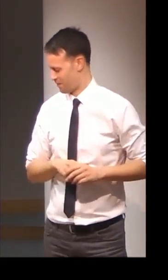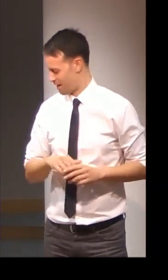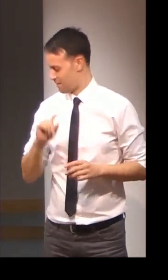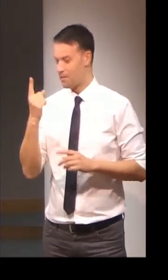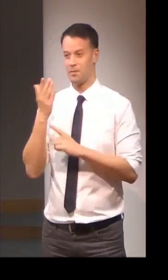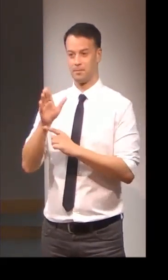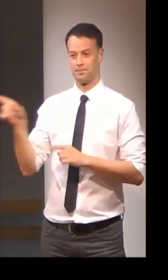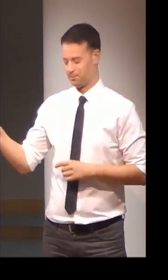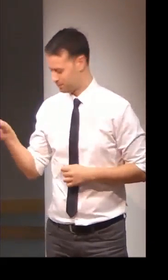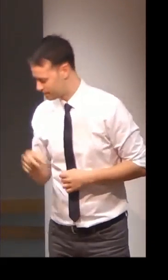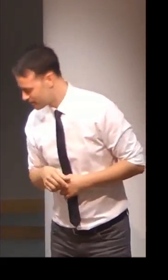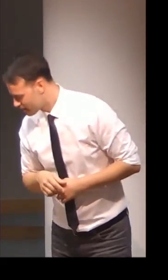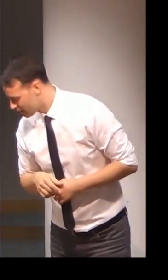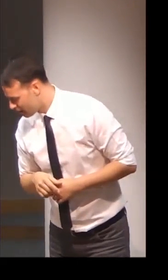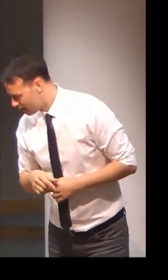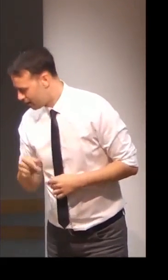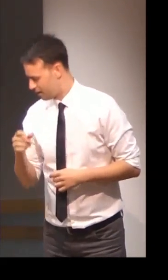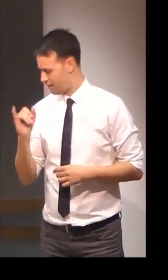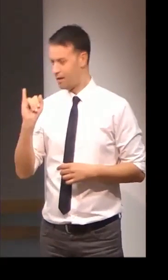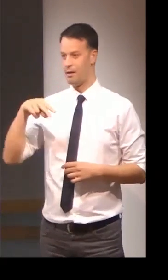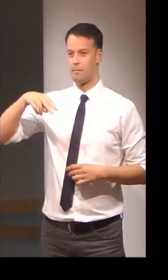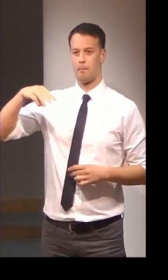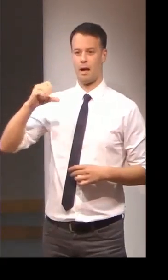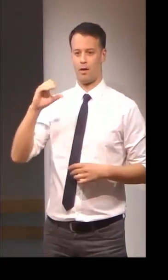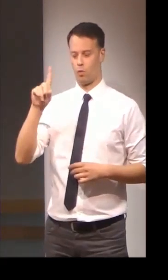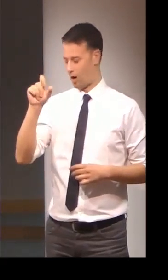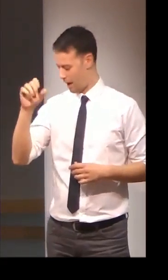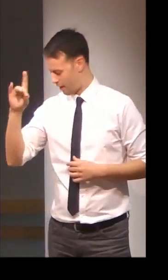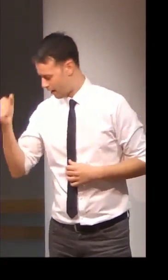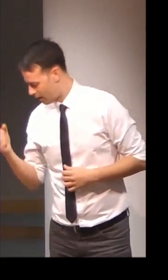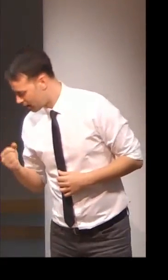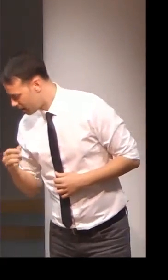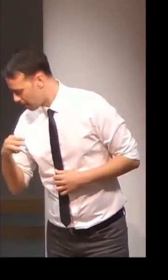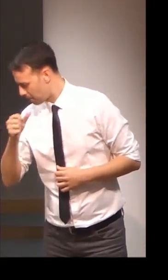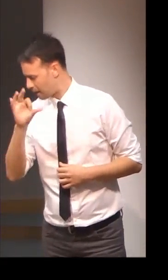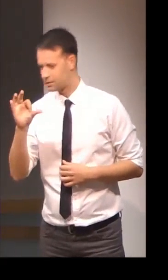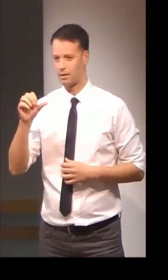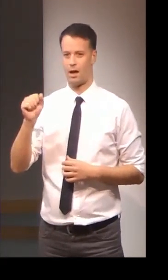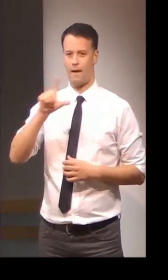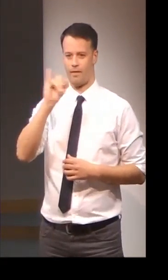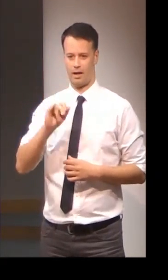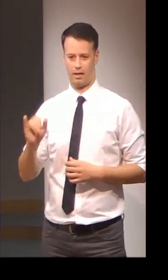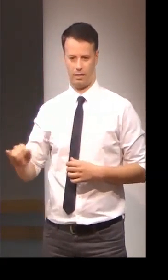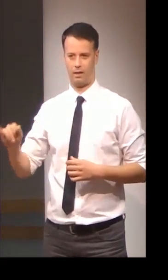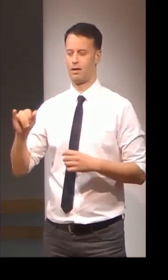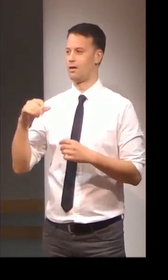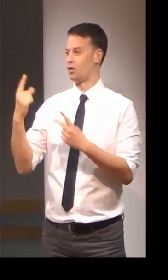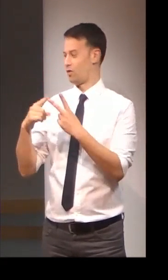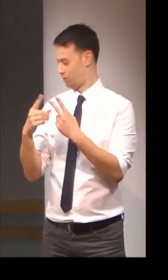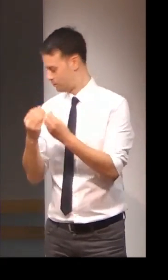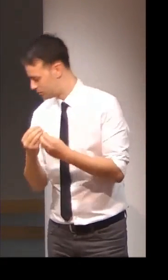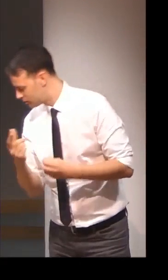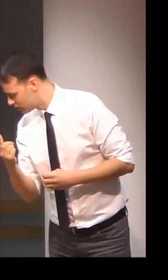poder poder estar presente en esta ocasión os presento a inmaculada más